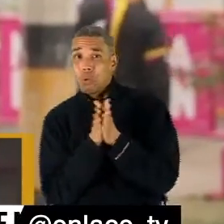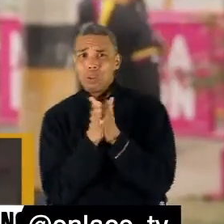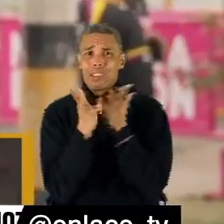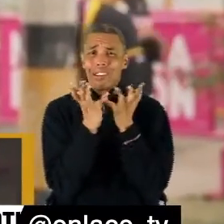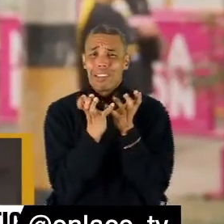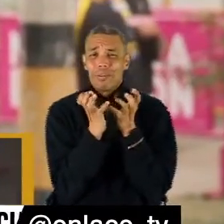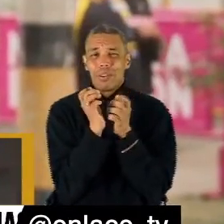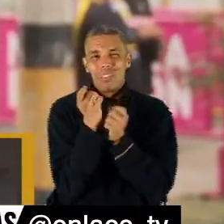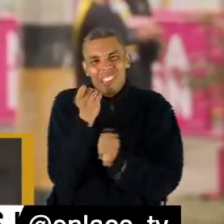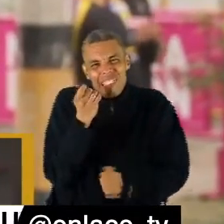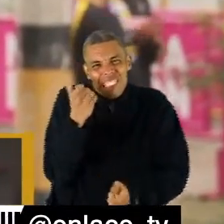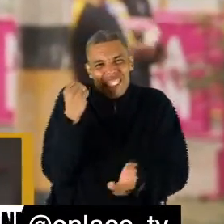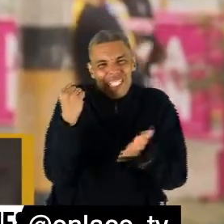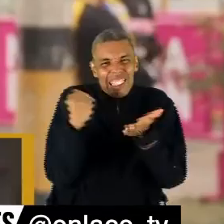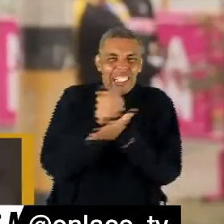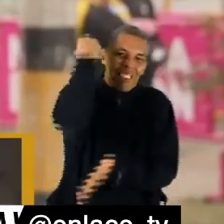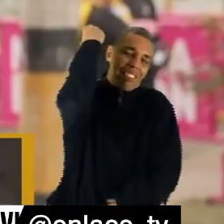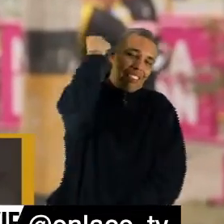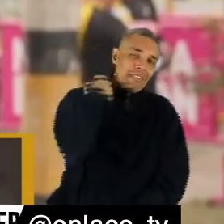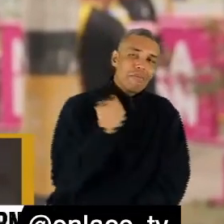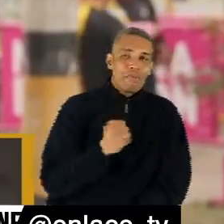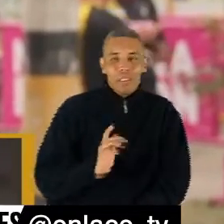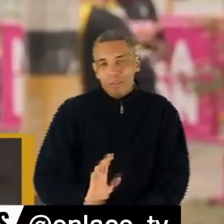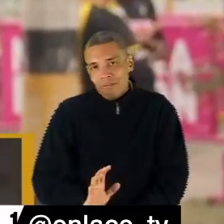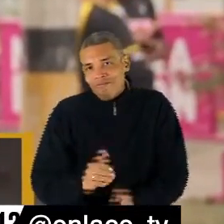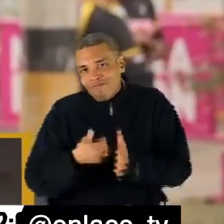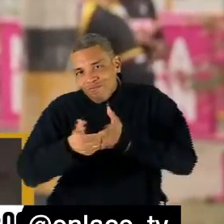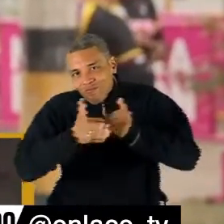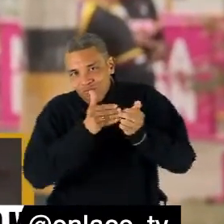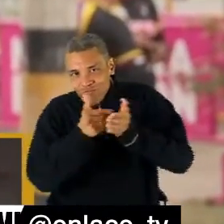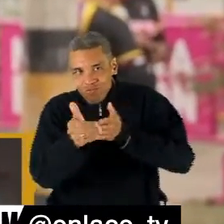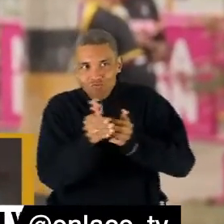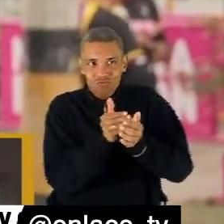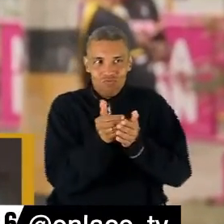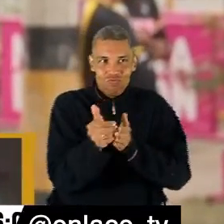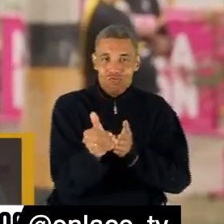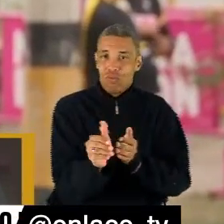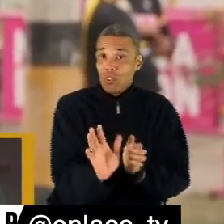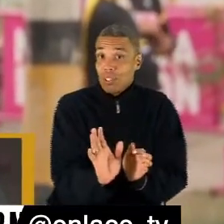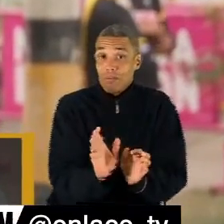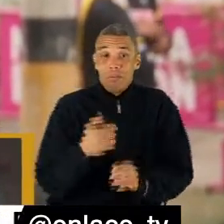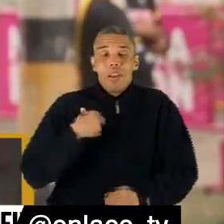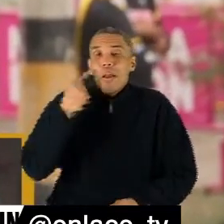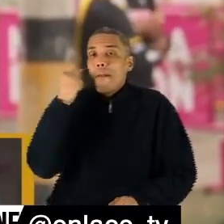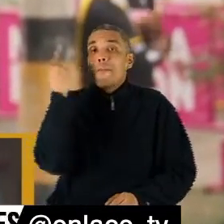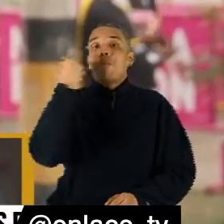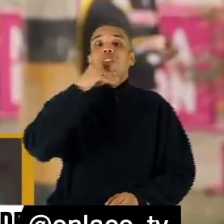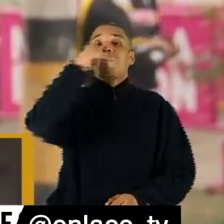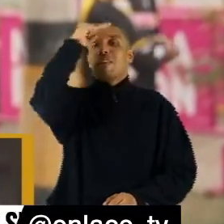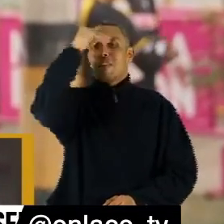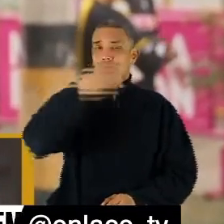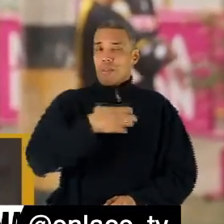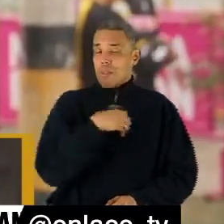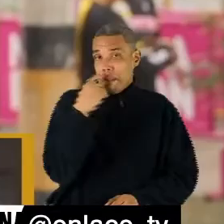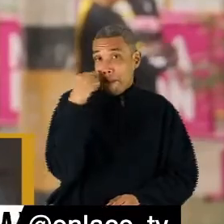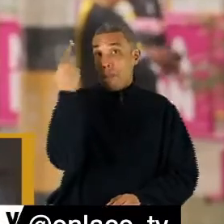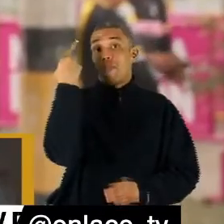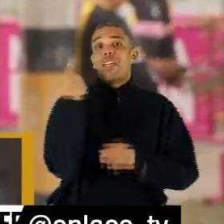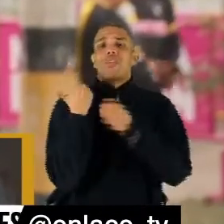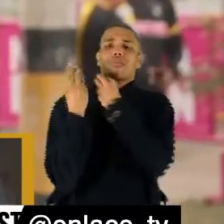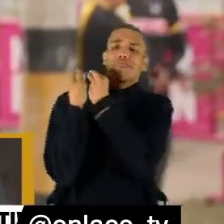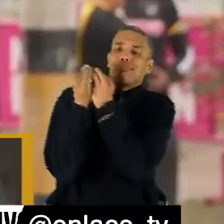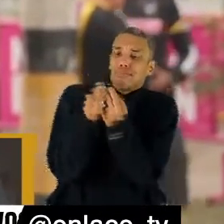Serrano. Pero bueno, nos faltó ese centavo para el pesito. Pero para ser primer mundial de nuestros deportistas barranqueños nos sentimos